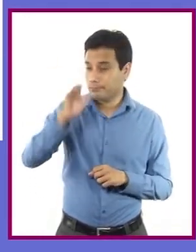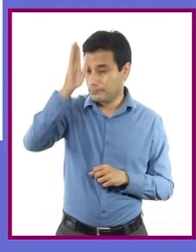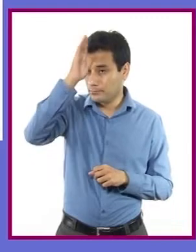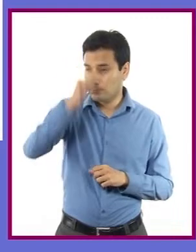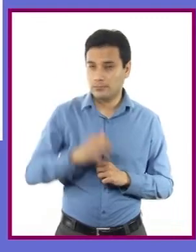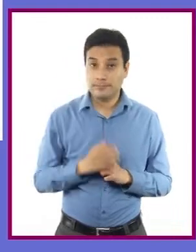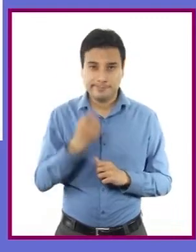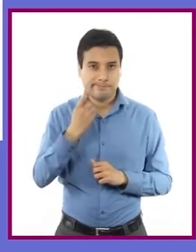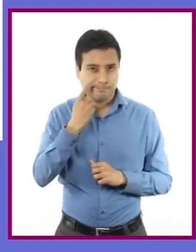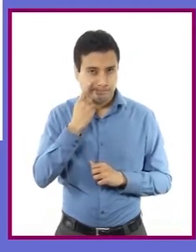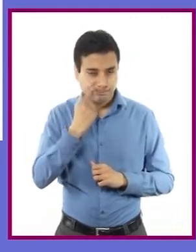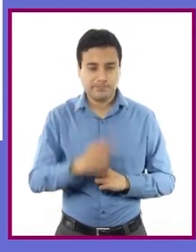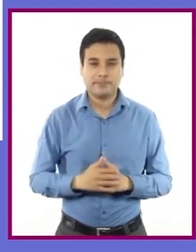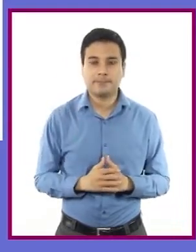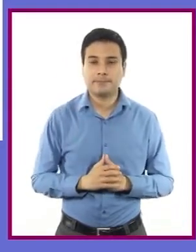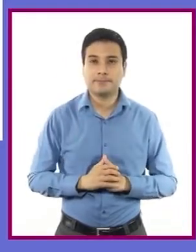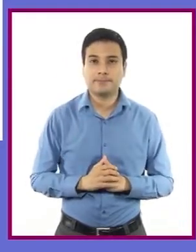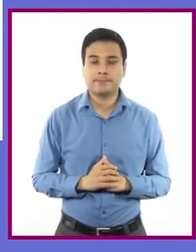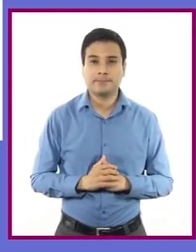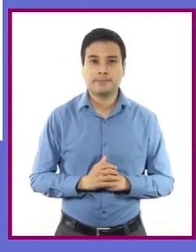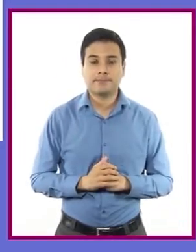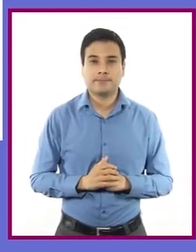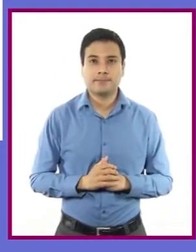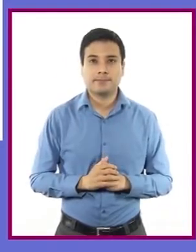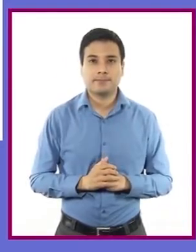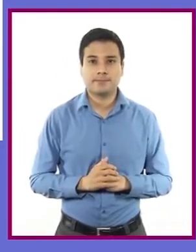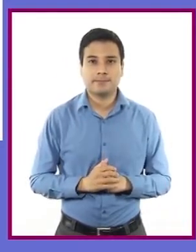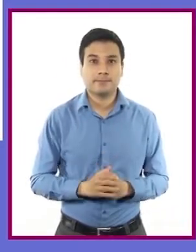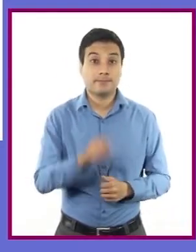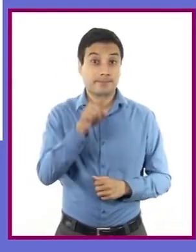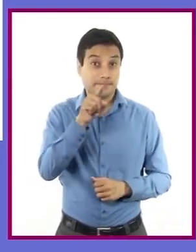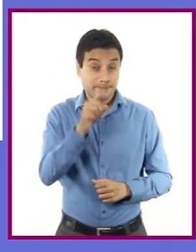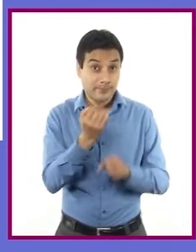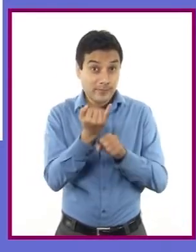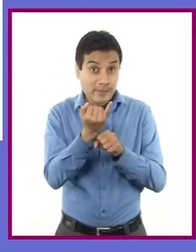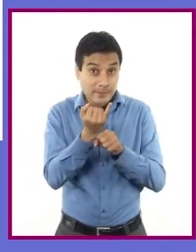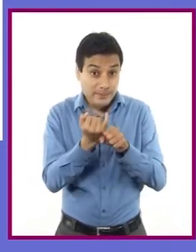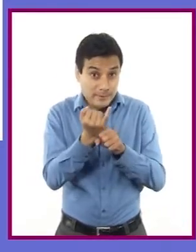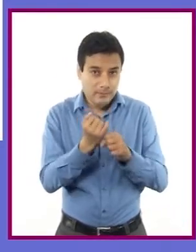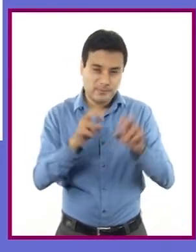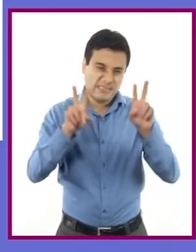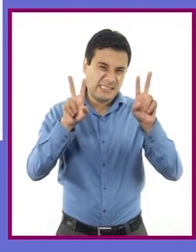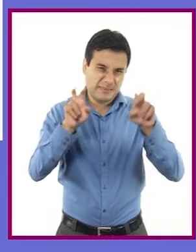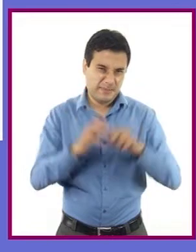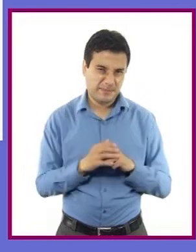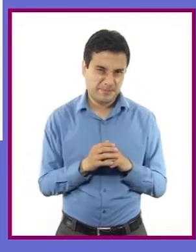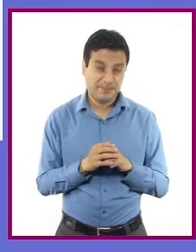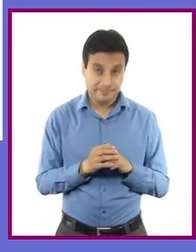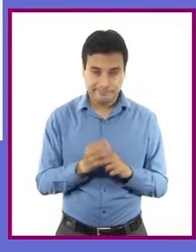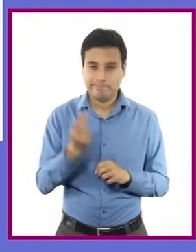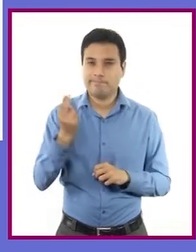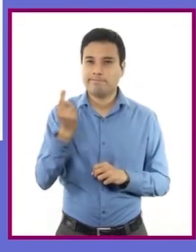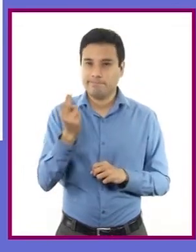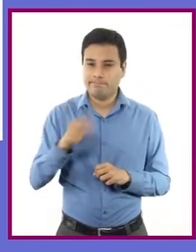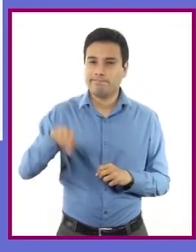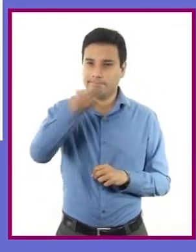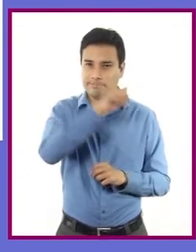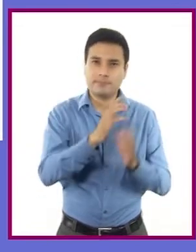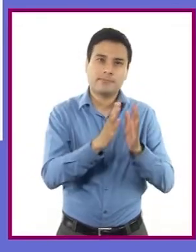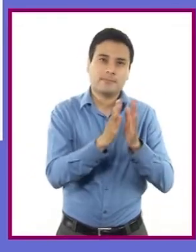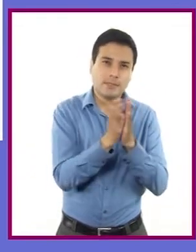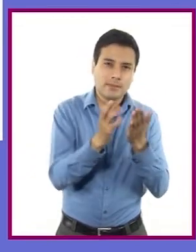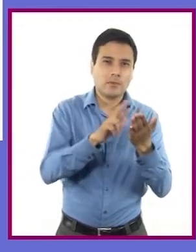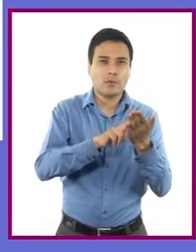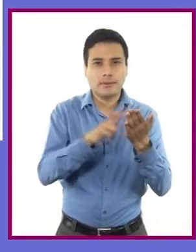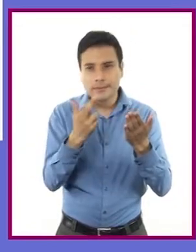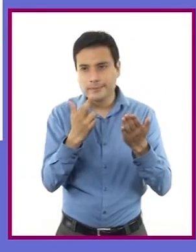porque mira, yo digo... Cuando se realiza una investigación sobre un tema, es indispensable consultar distintos